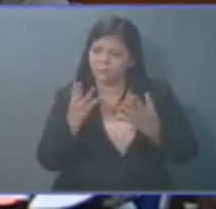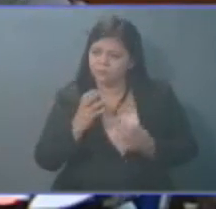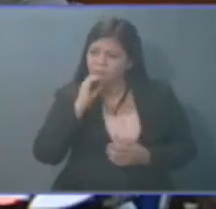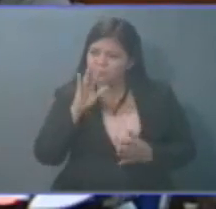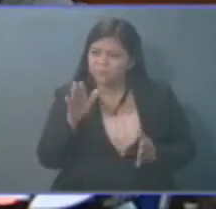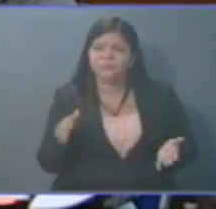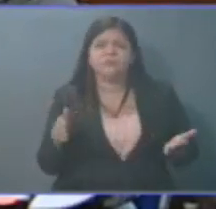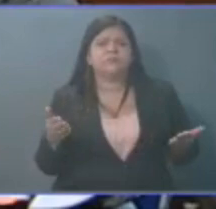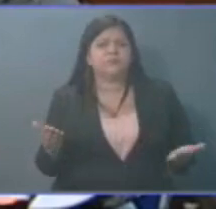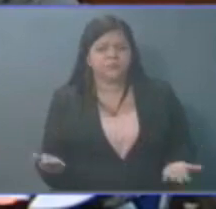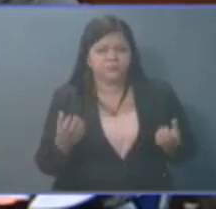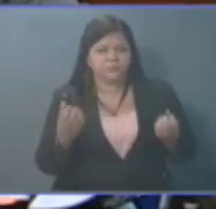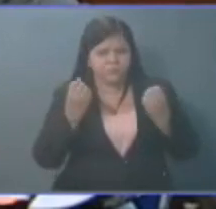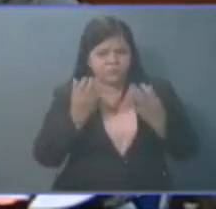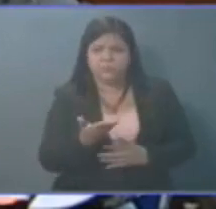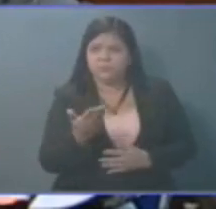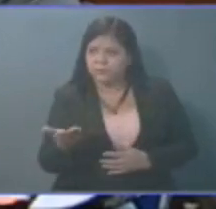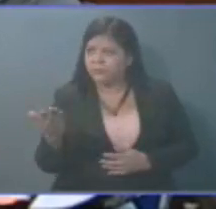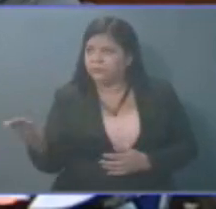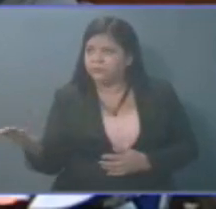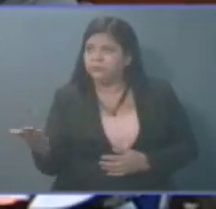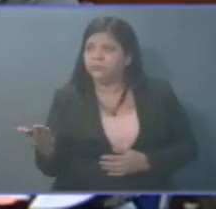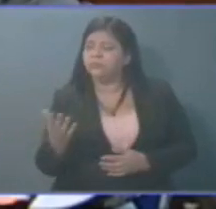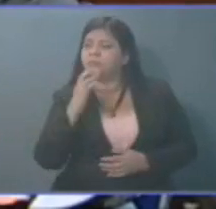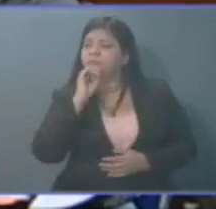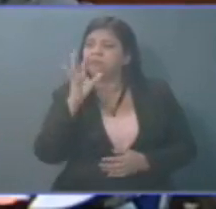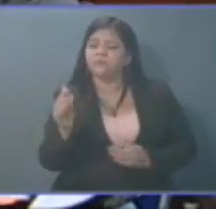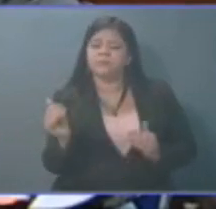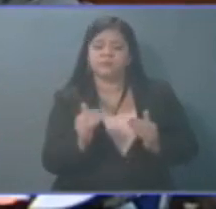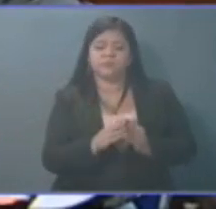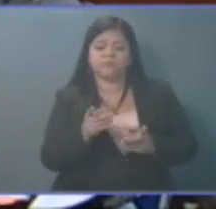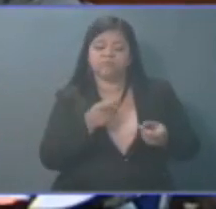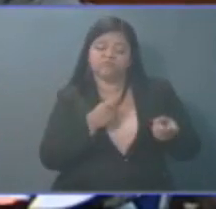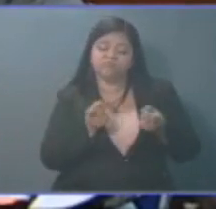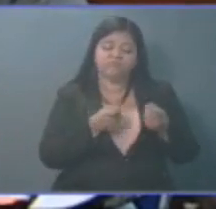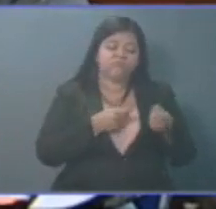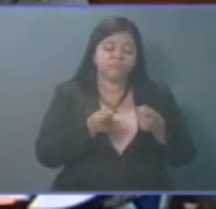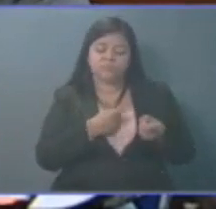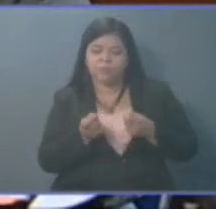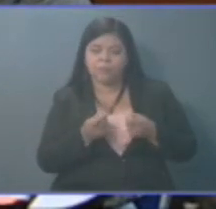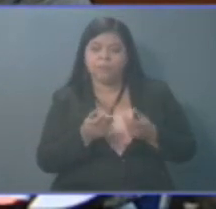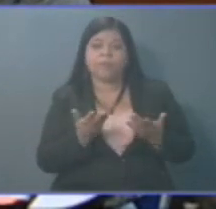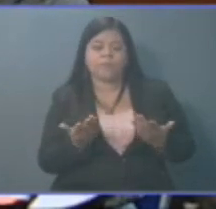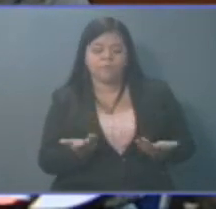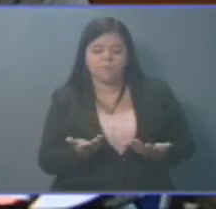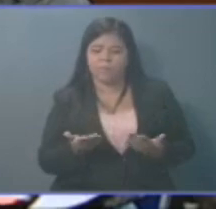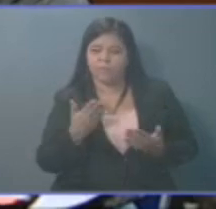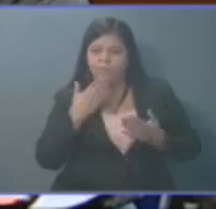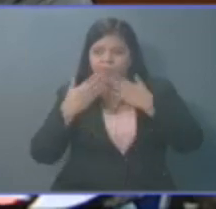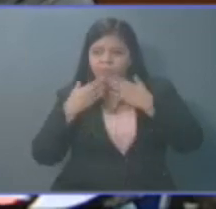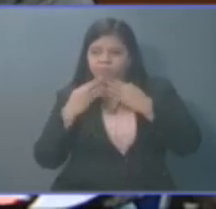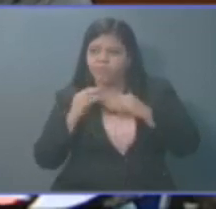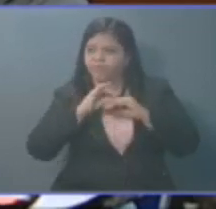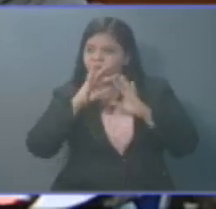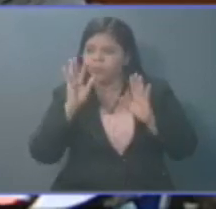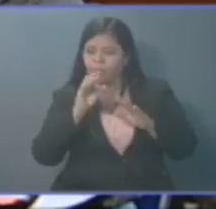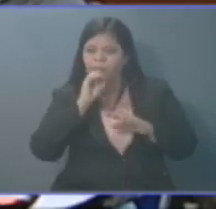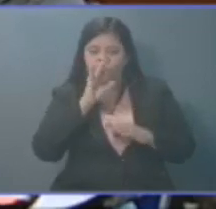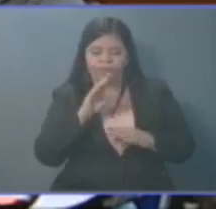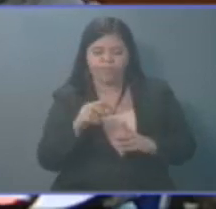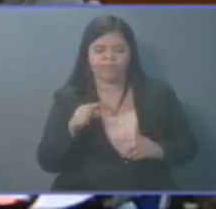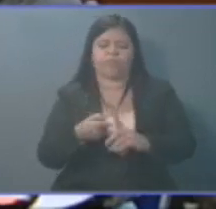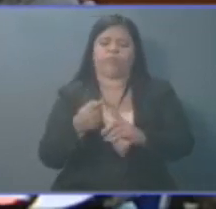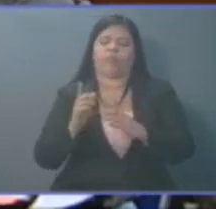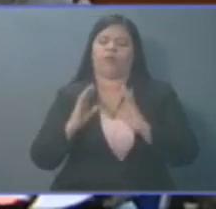Porque muchas de las cosas que aquí se han dicho han sido manipulación para justificar eso de que se les está atacando